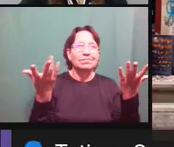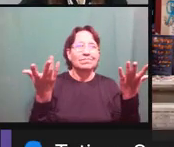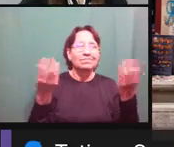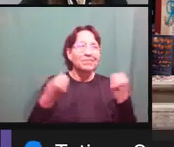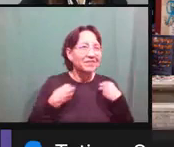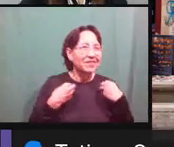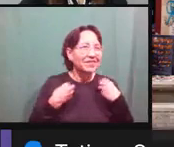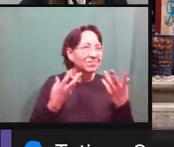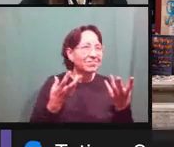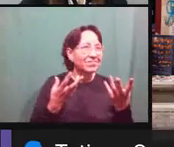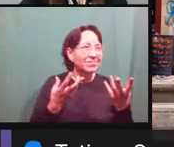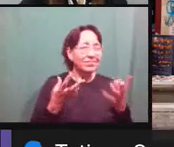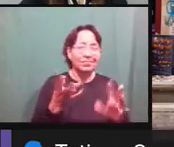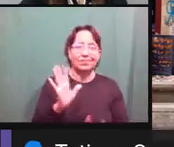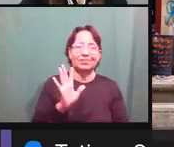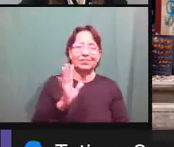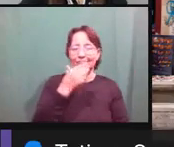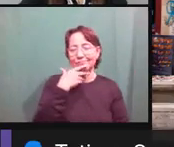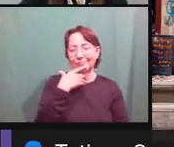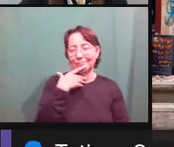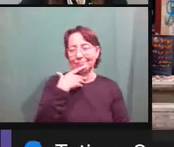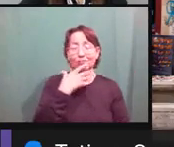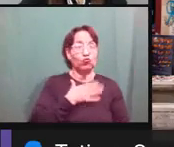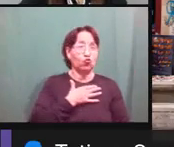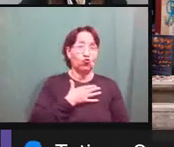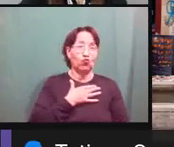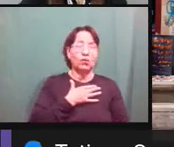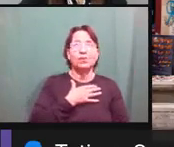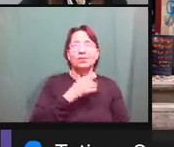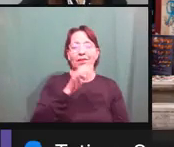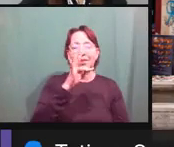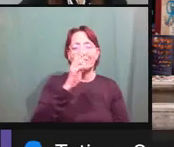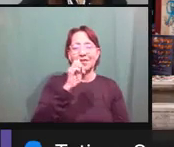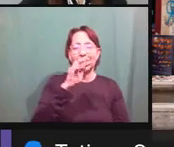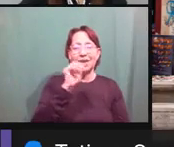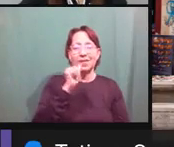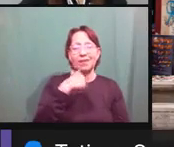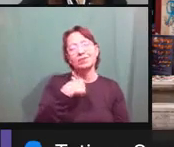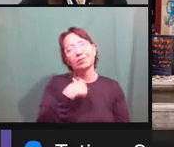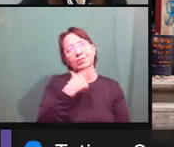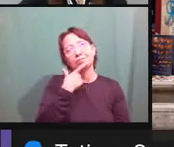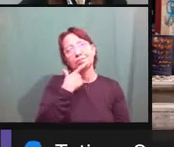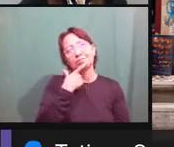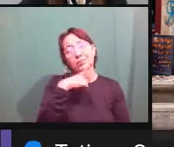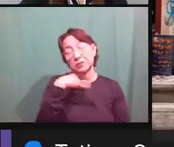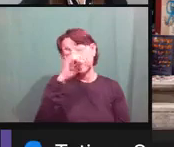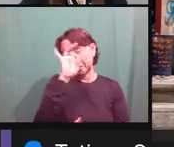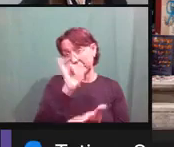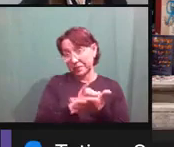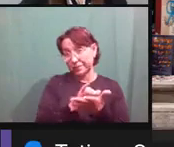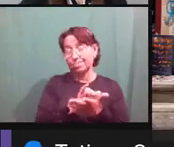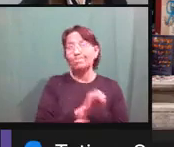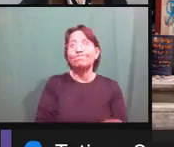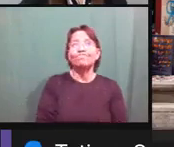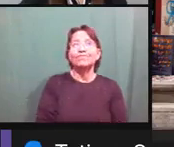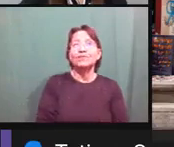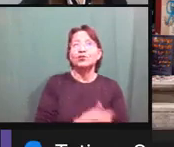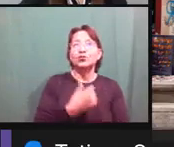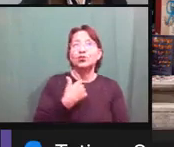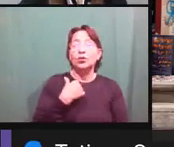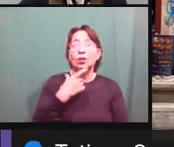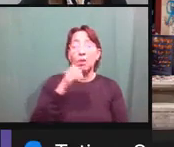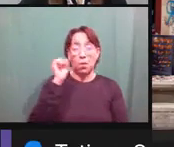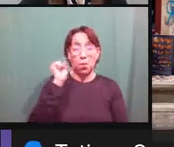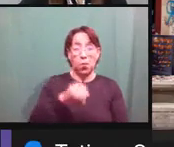Uf, yo personalmente, como Tatiana, creería que no hay manera de evitarlo. Creo